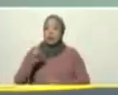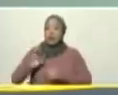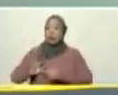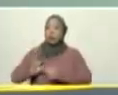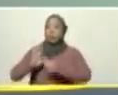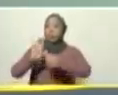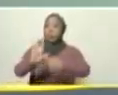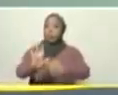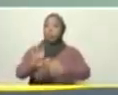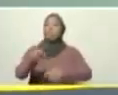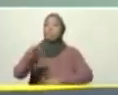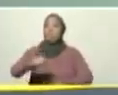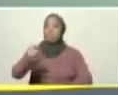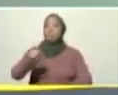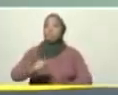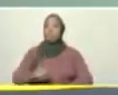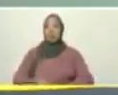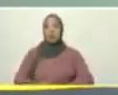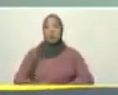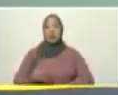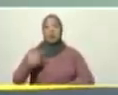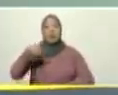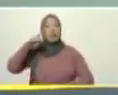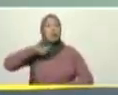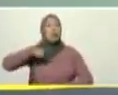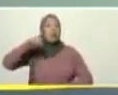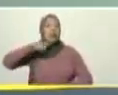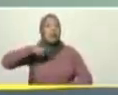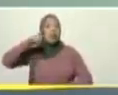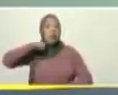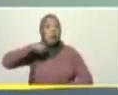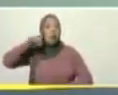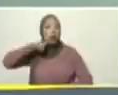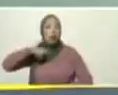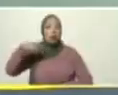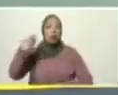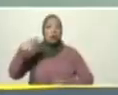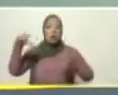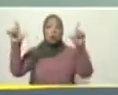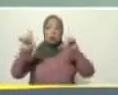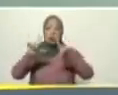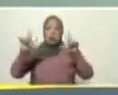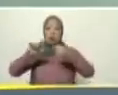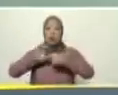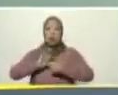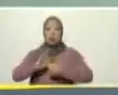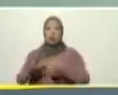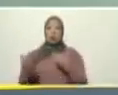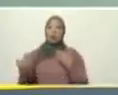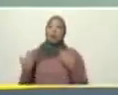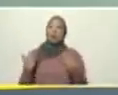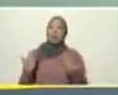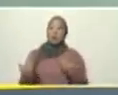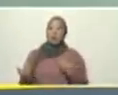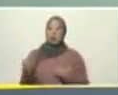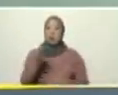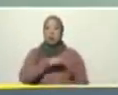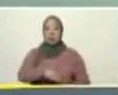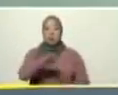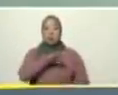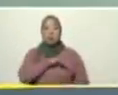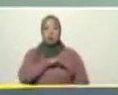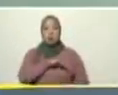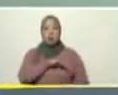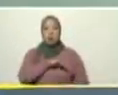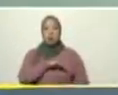demostración de eso, de esa gran mentira, que los medios no están al servicio de la sociedad, no están al